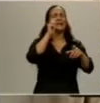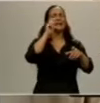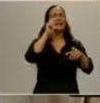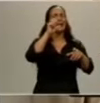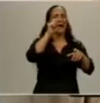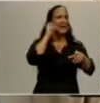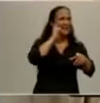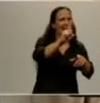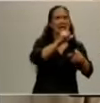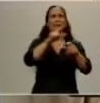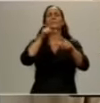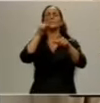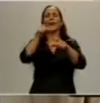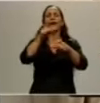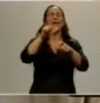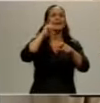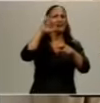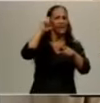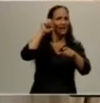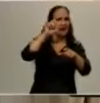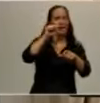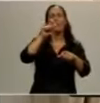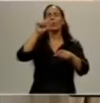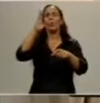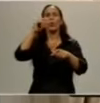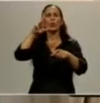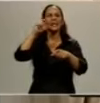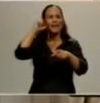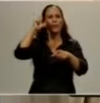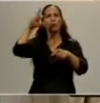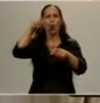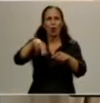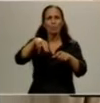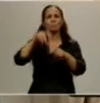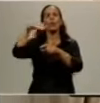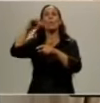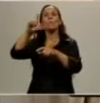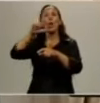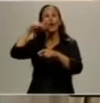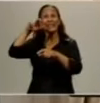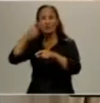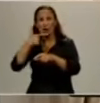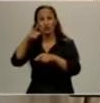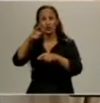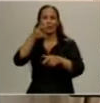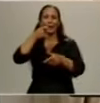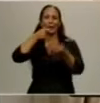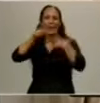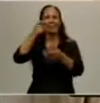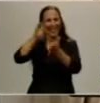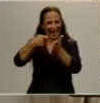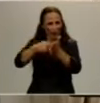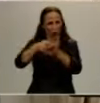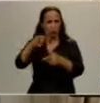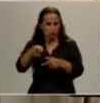Born, Nidera, Noble, inclusive Molinos Libres, que también vende arroz, proveniente